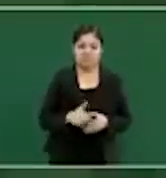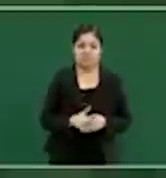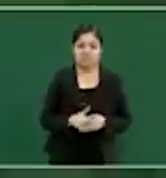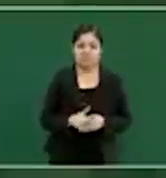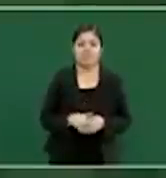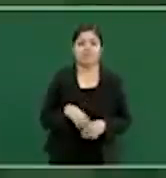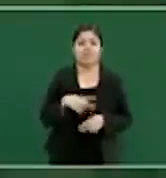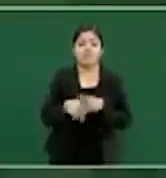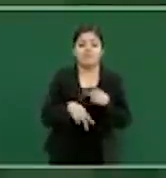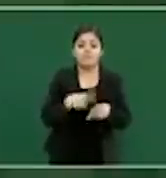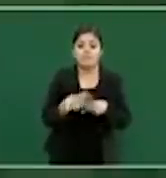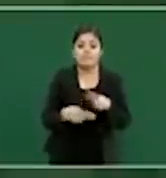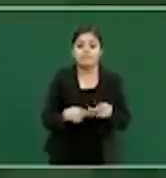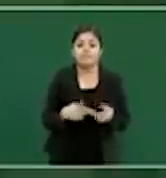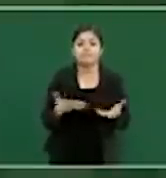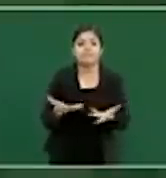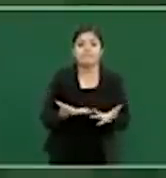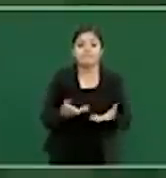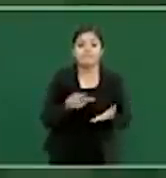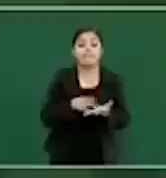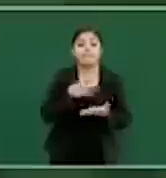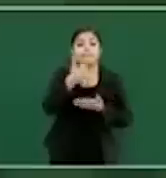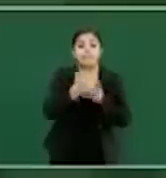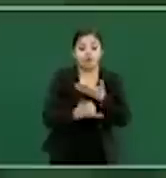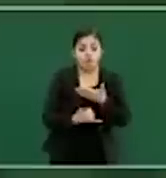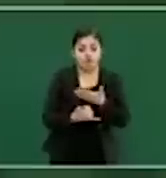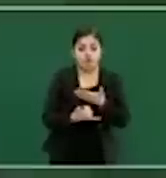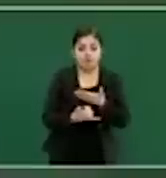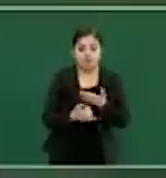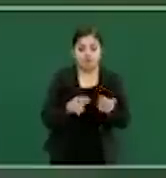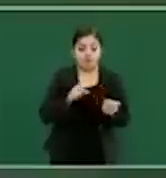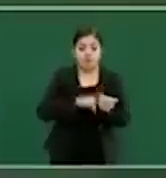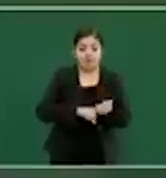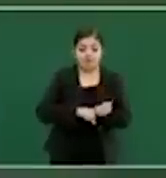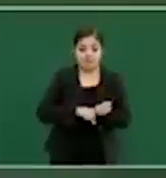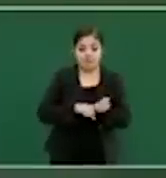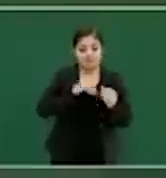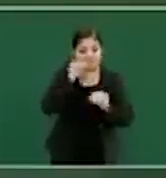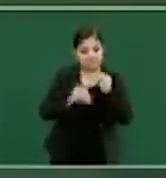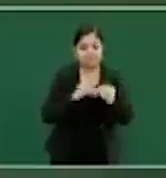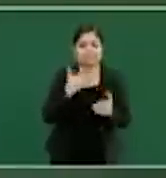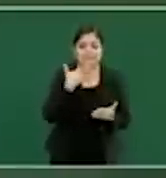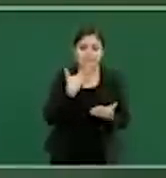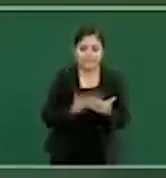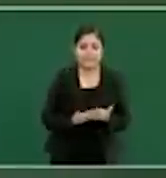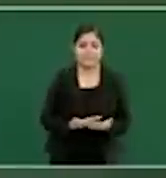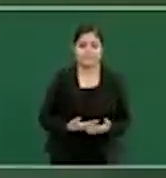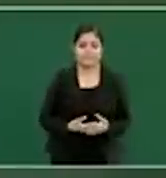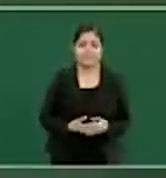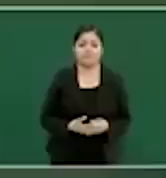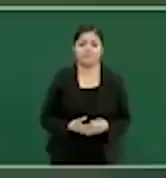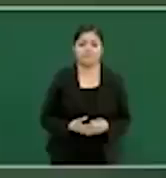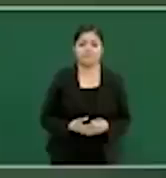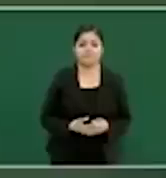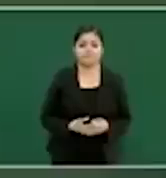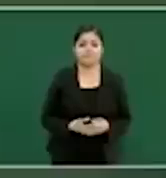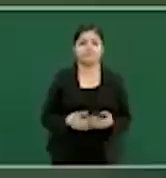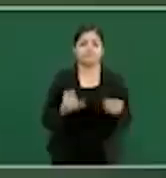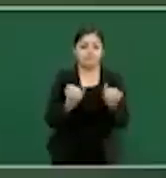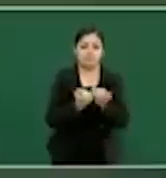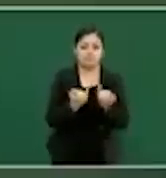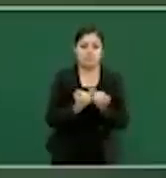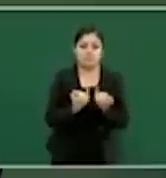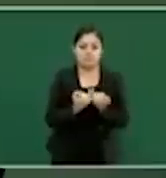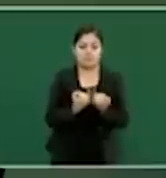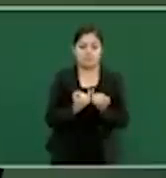Vamos a la elaboración del proyecto ejecutivo. Además, se está viendo como